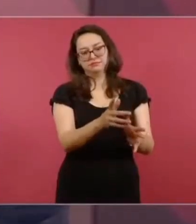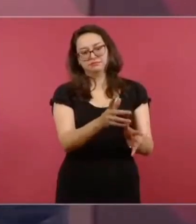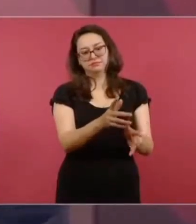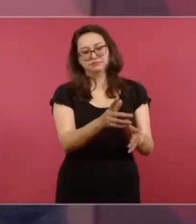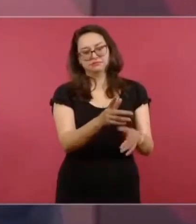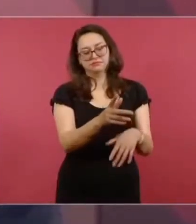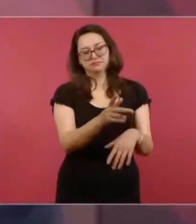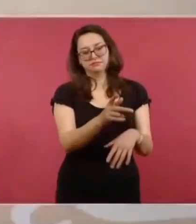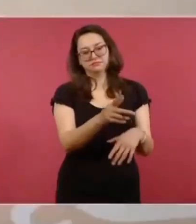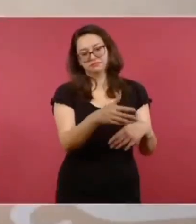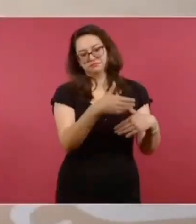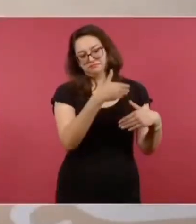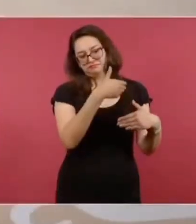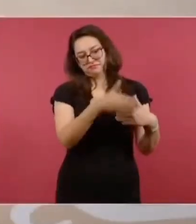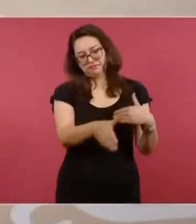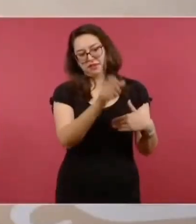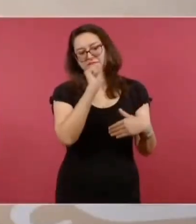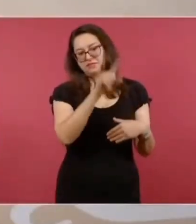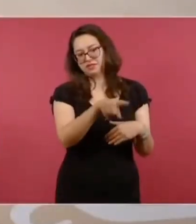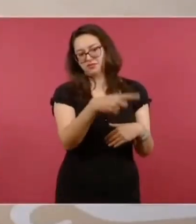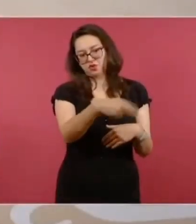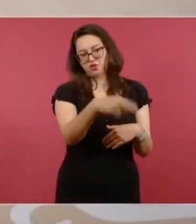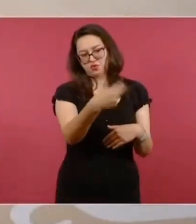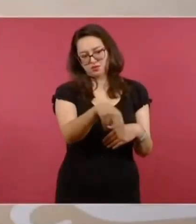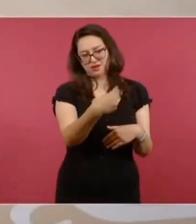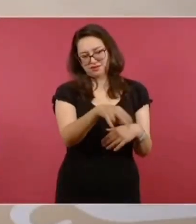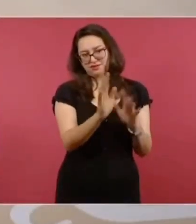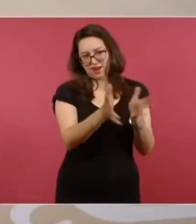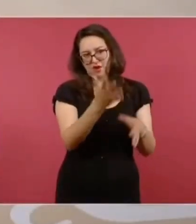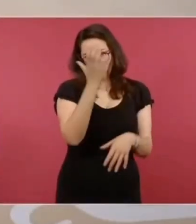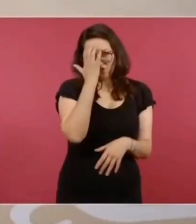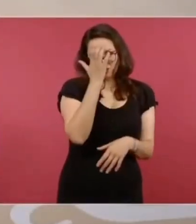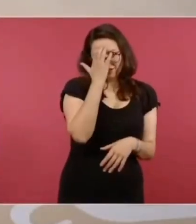Y luego hay otra transformación, pero esa no la quiero tocar,